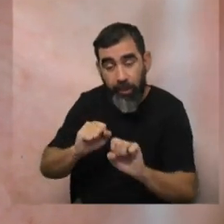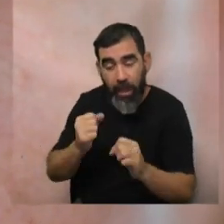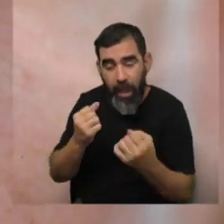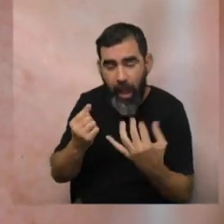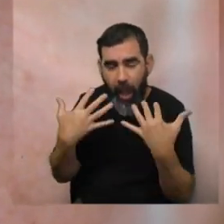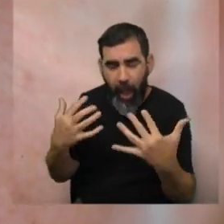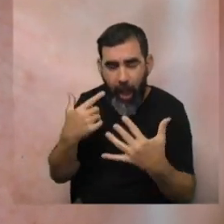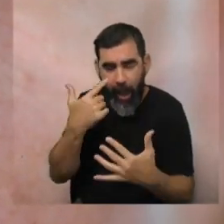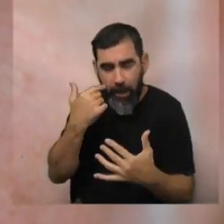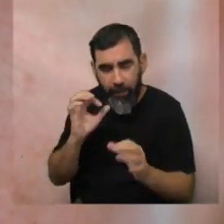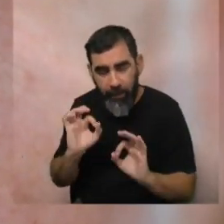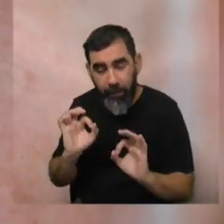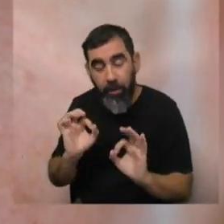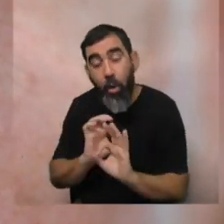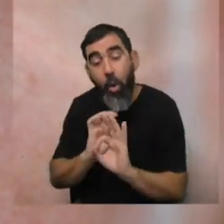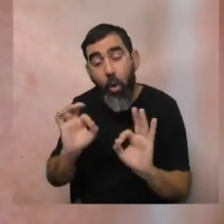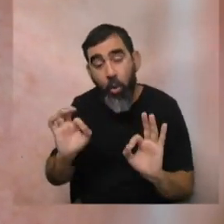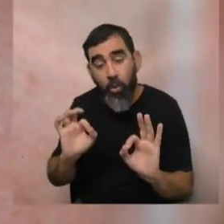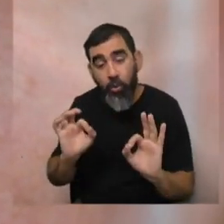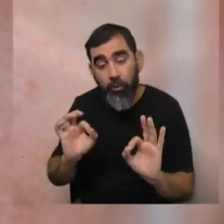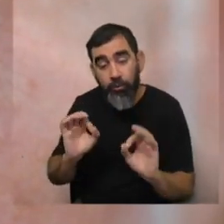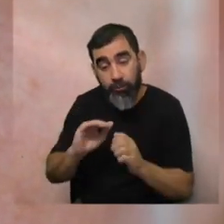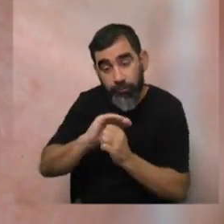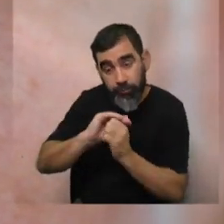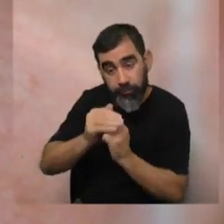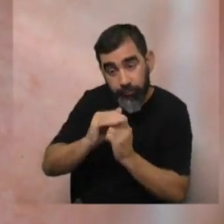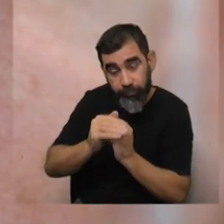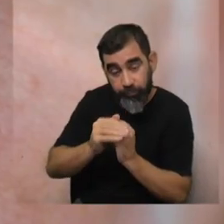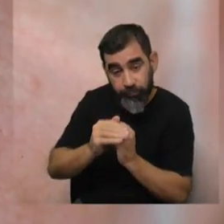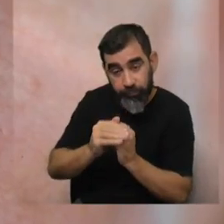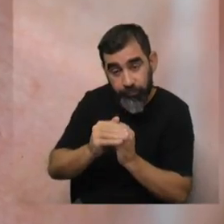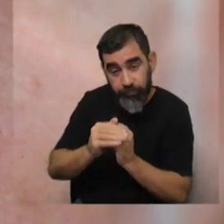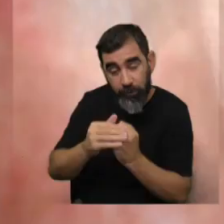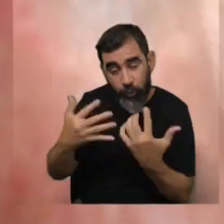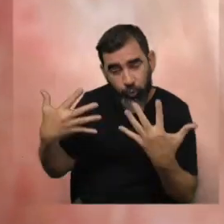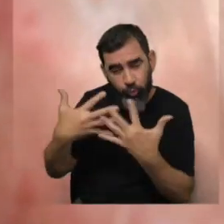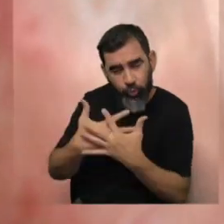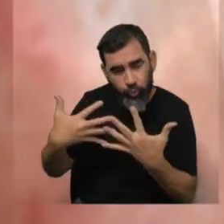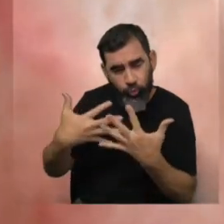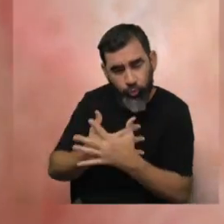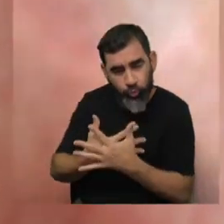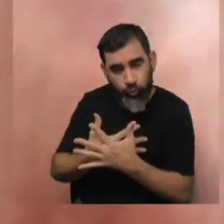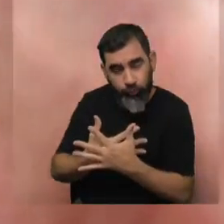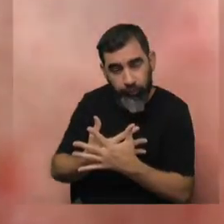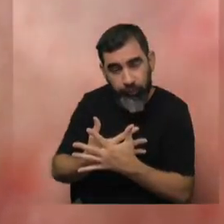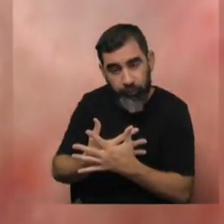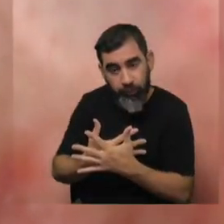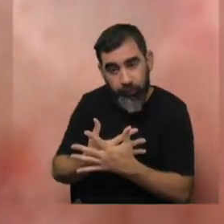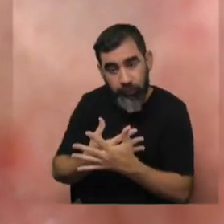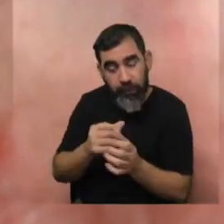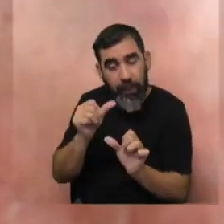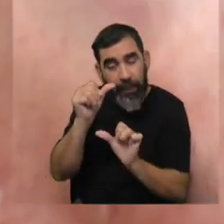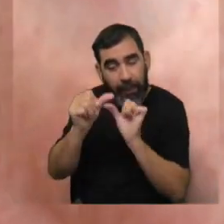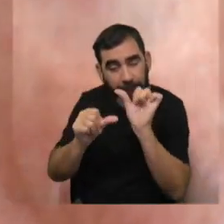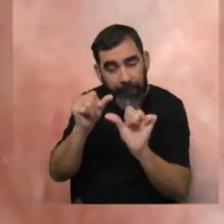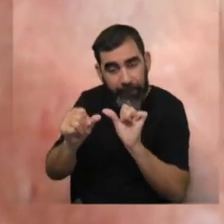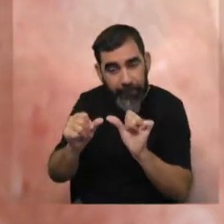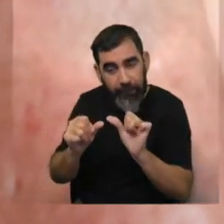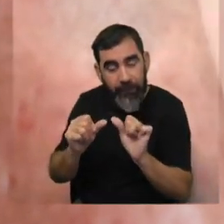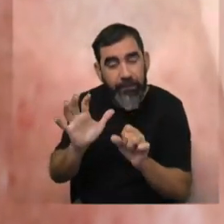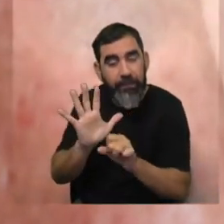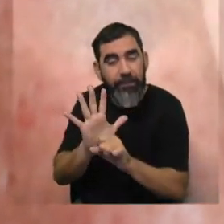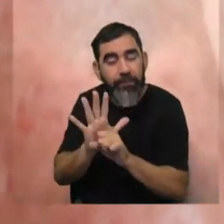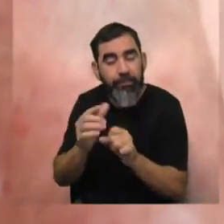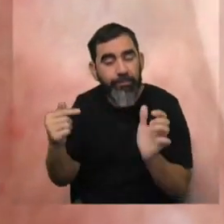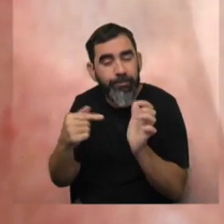ardor. Y si la superficie ocular se sufre tanto que se ulcera, tienen microheridas, sienten puntadas en